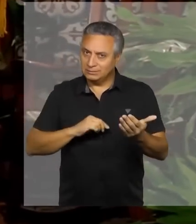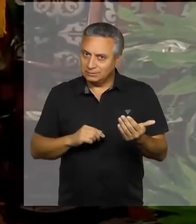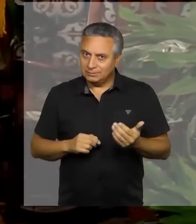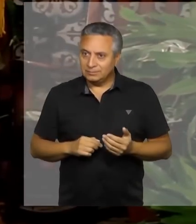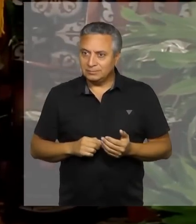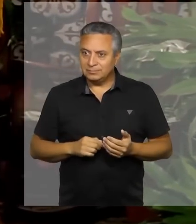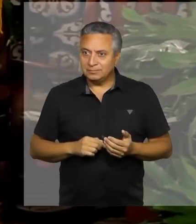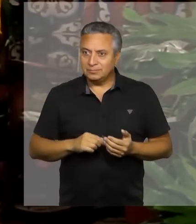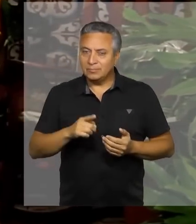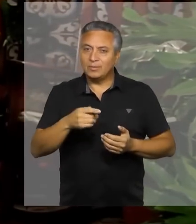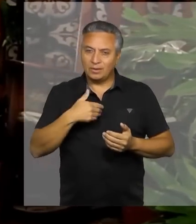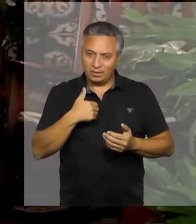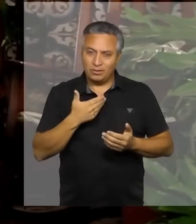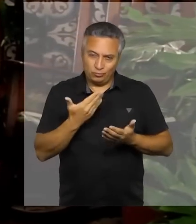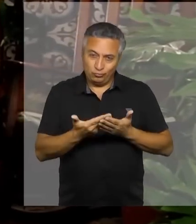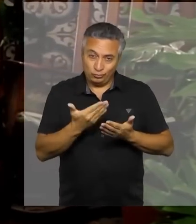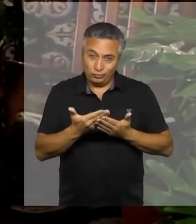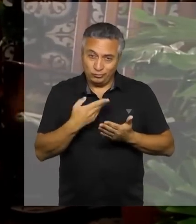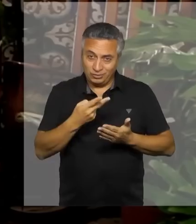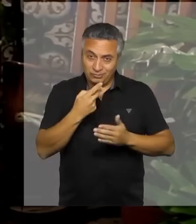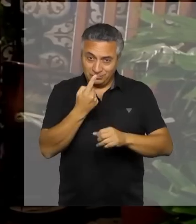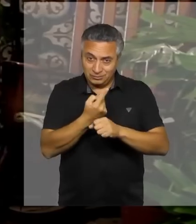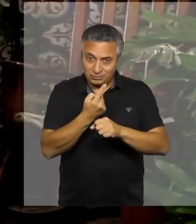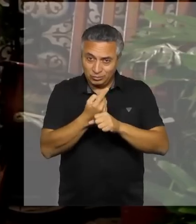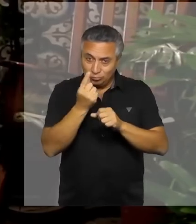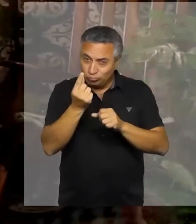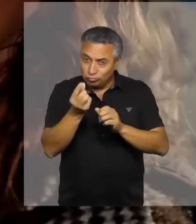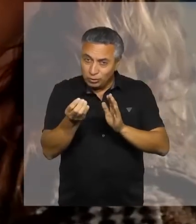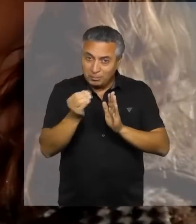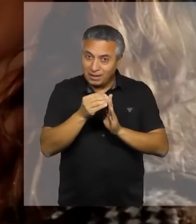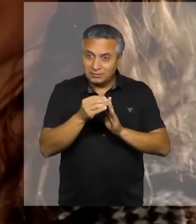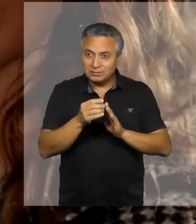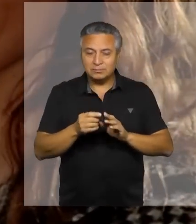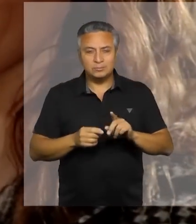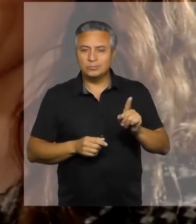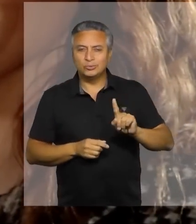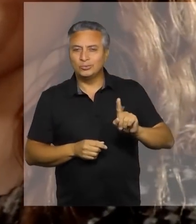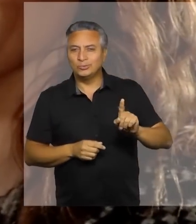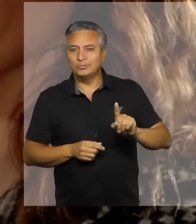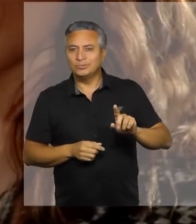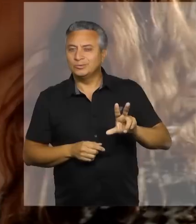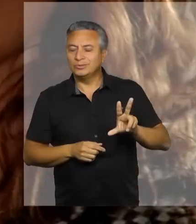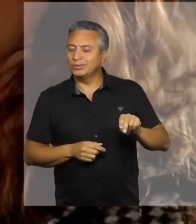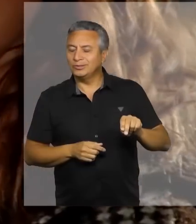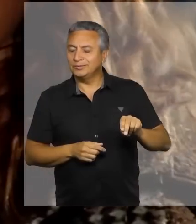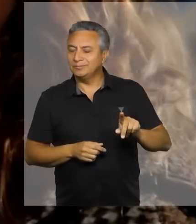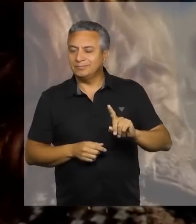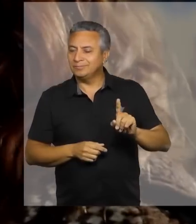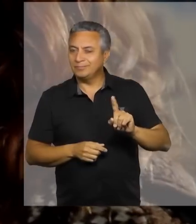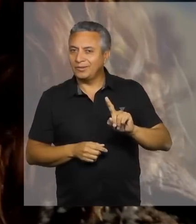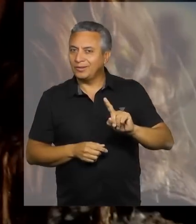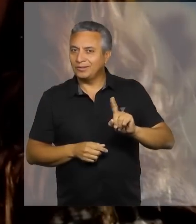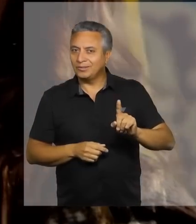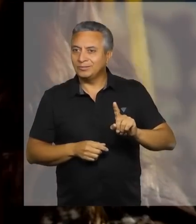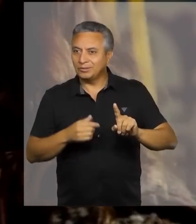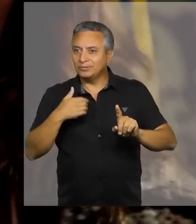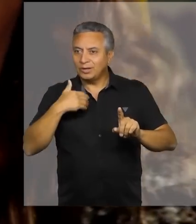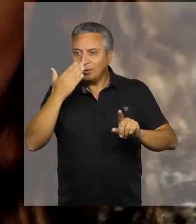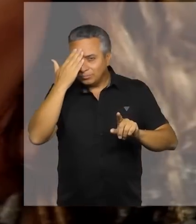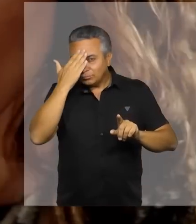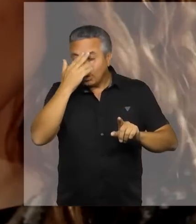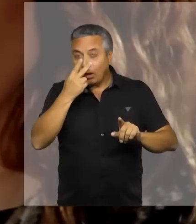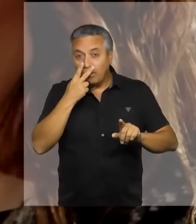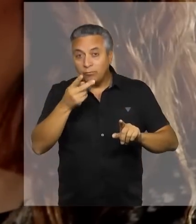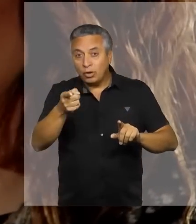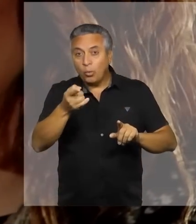¿Por qué no aprovechamos y conversamos un poquito más? Por favor. No. No, me preocupé donde te vi en la urgencia y pensé